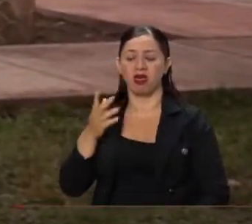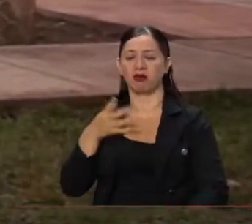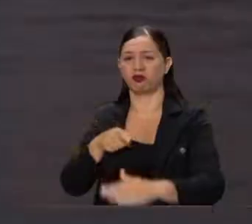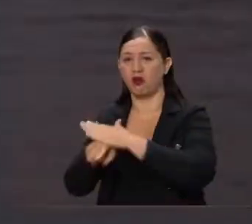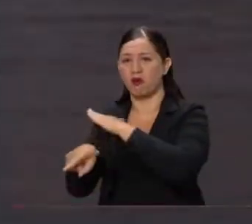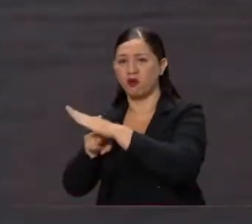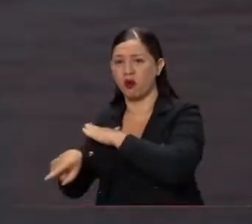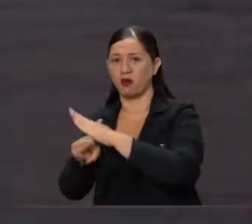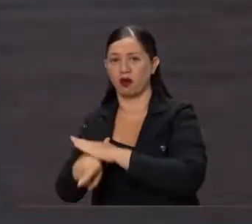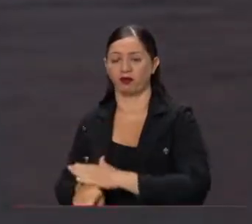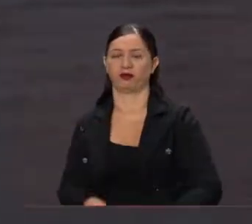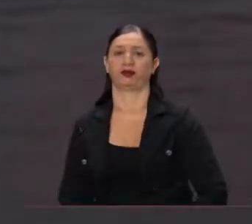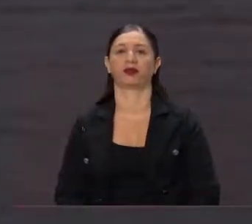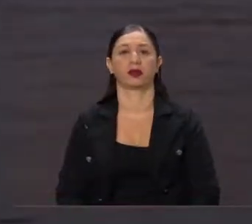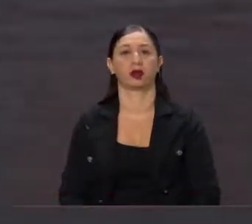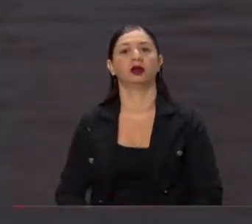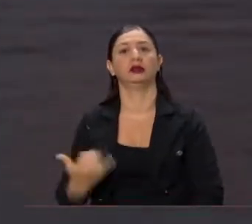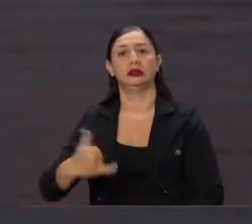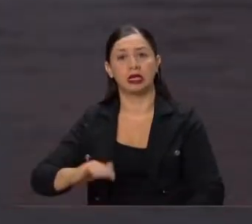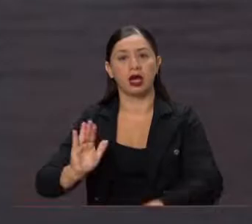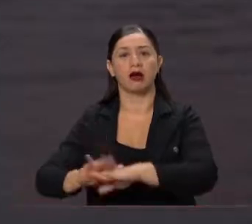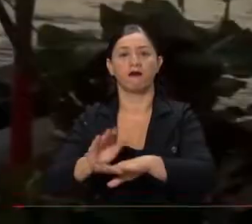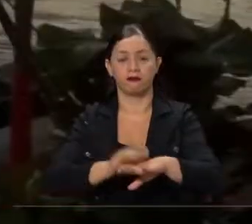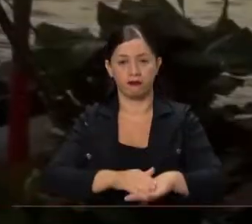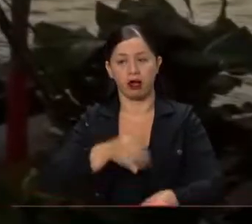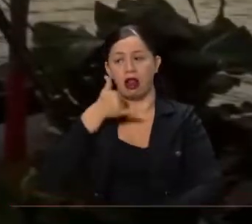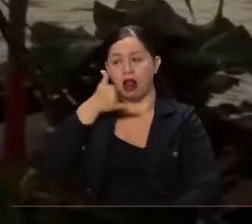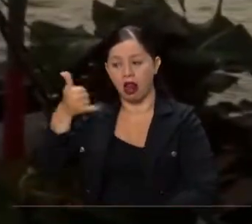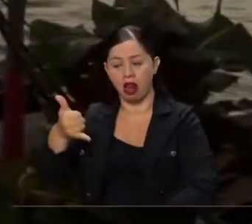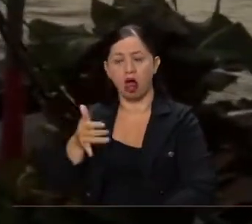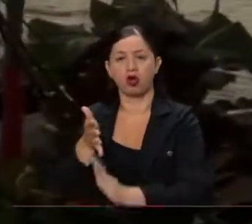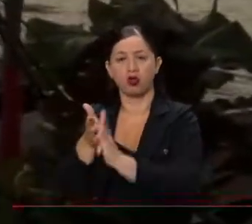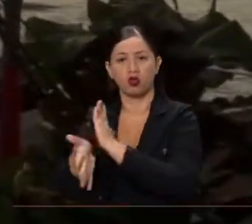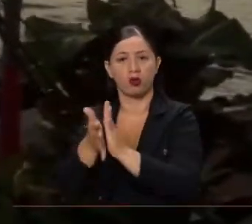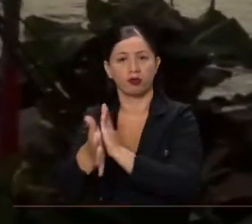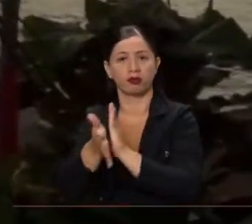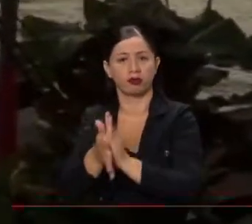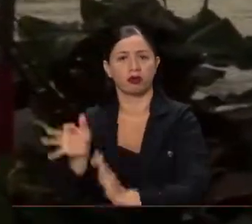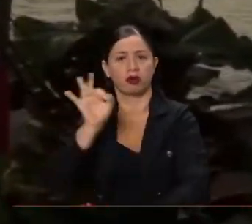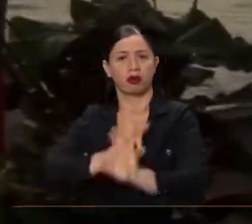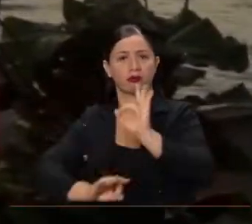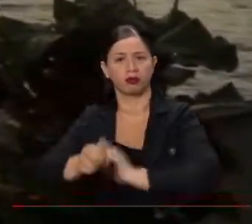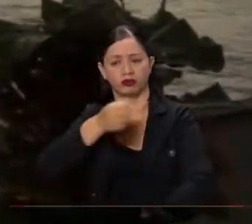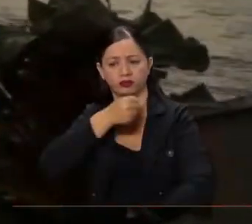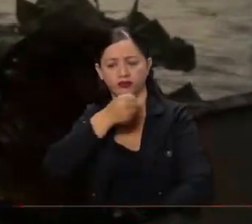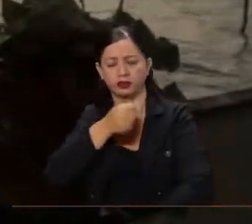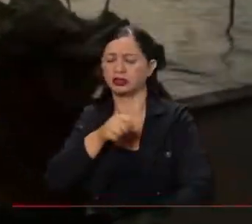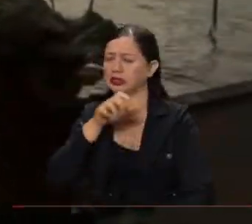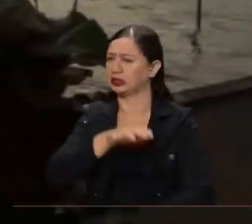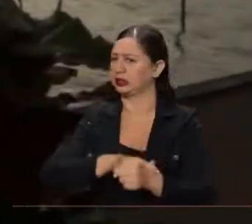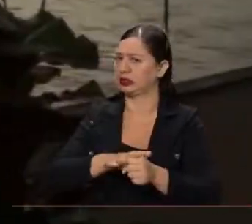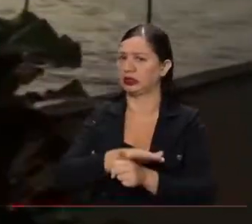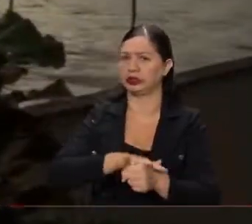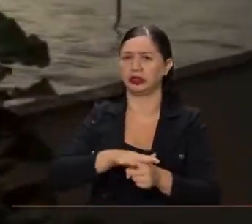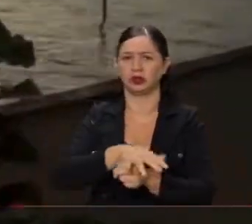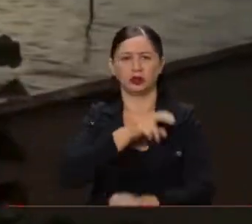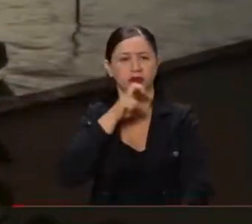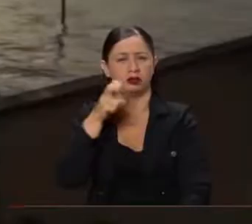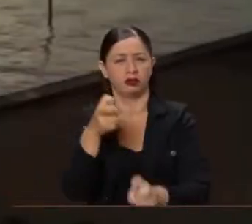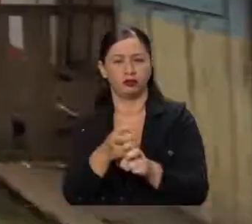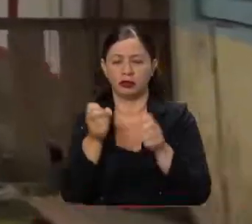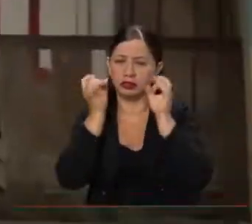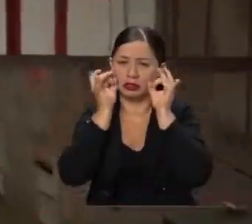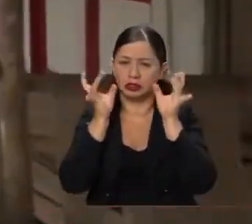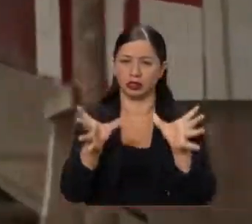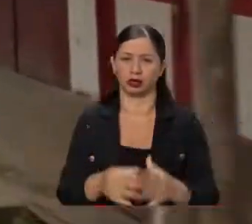desplazadas. Voceros de la comunidad en diálogo telefónico le contaron a Telepacífico Noticias la crítica situación que están viviendo en este